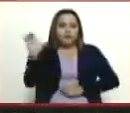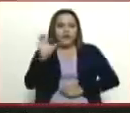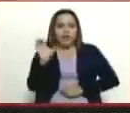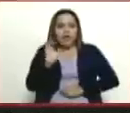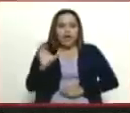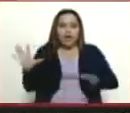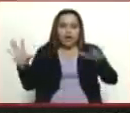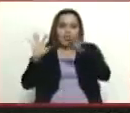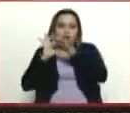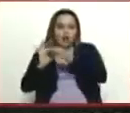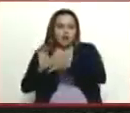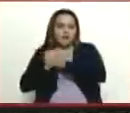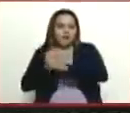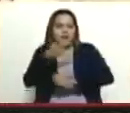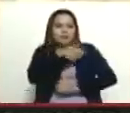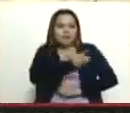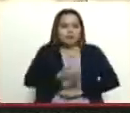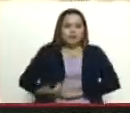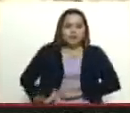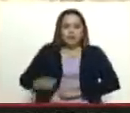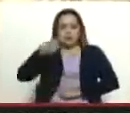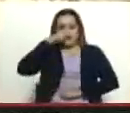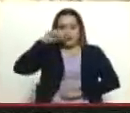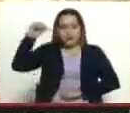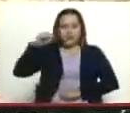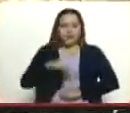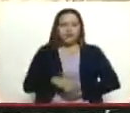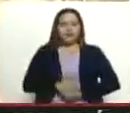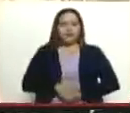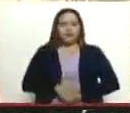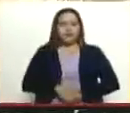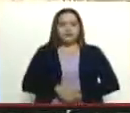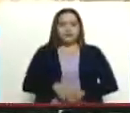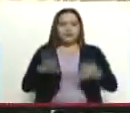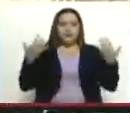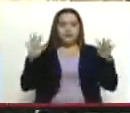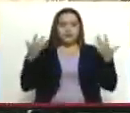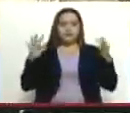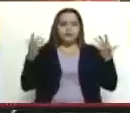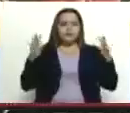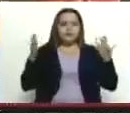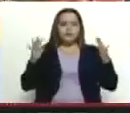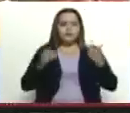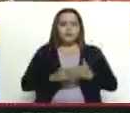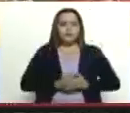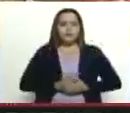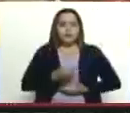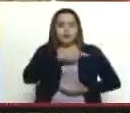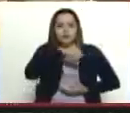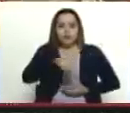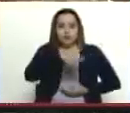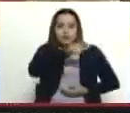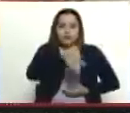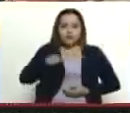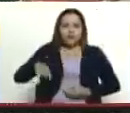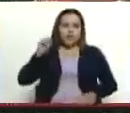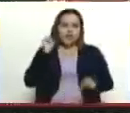aquí en Caracas con el compañero presidente Nicolás Maduro. nuestros trabajadores y